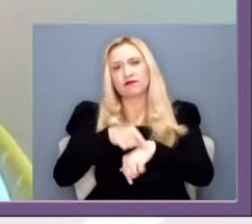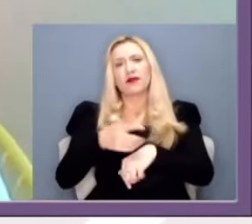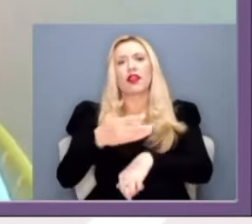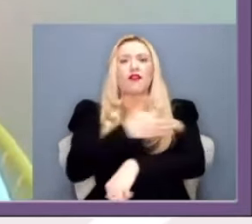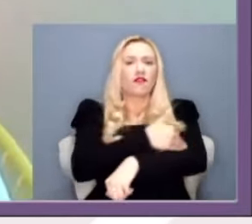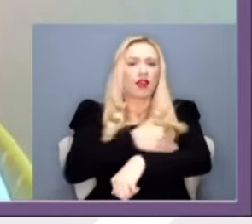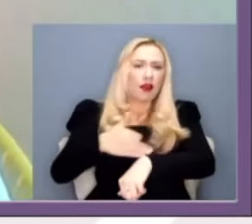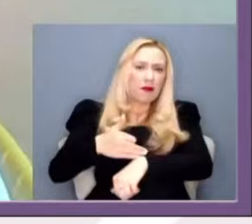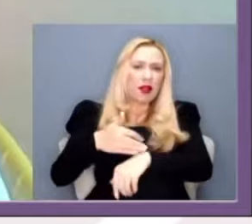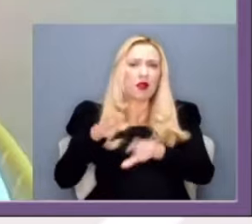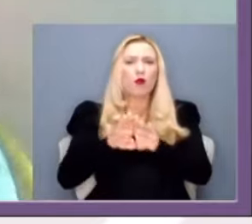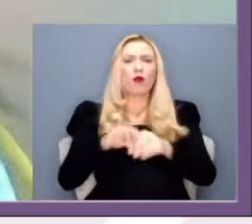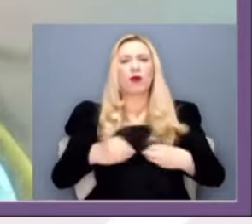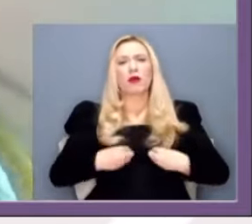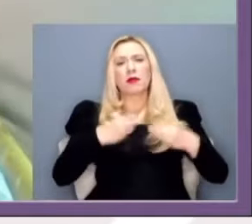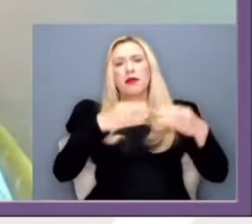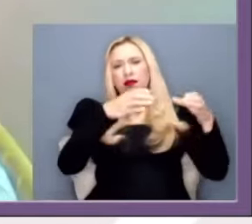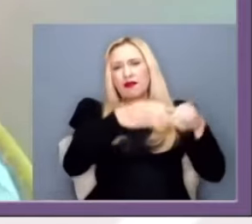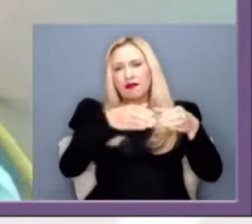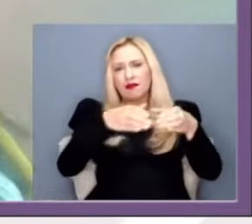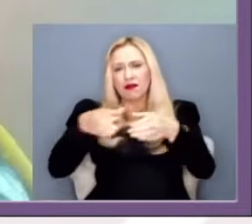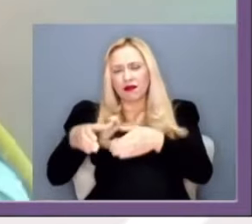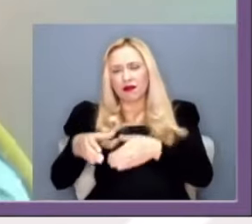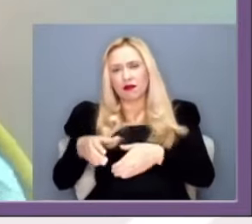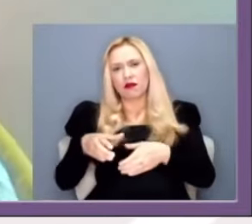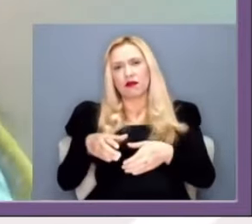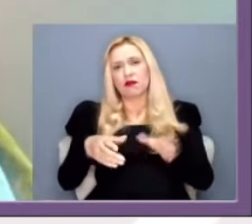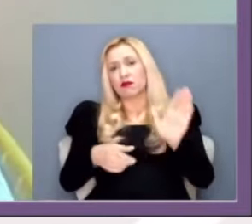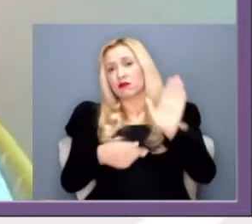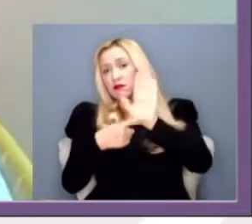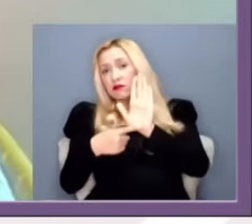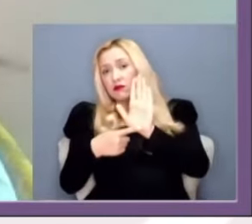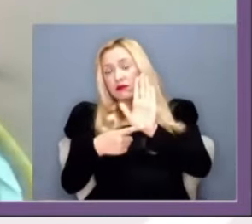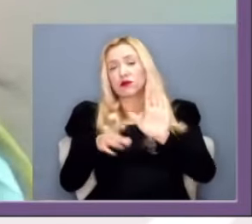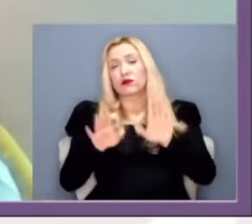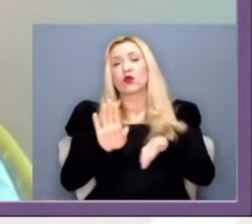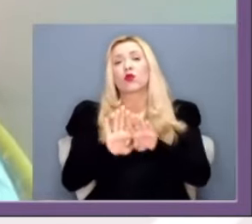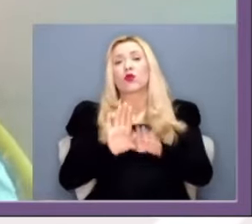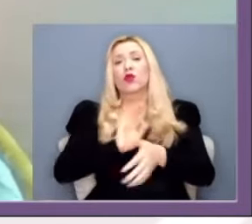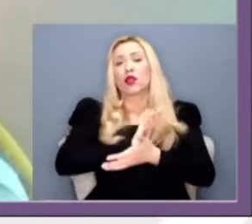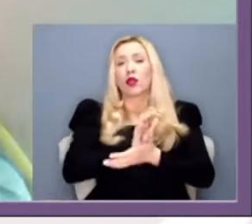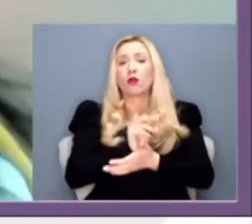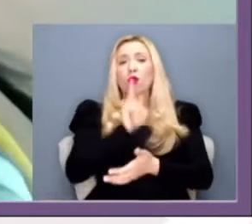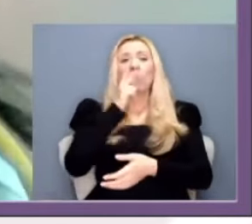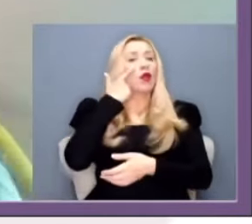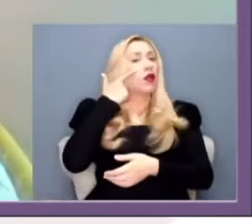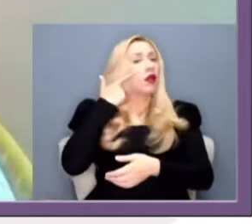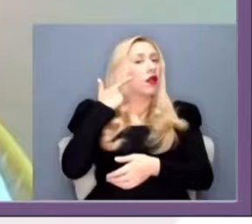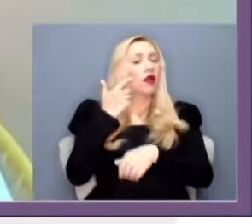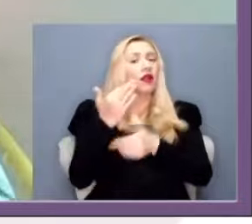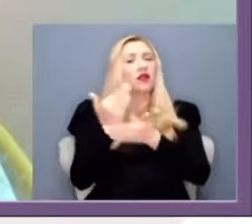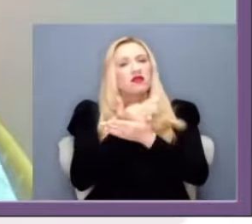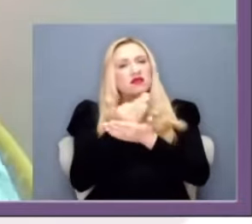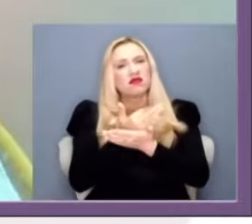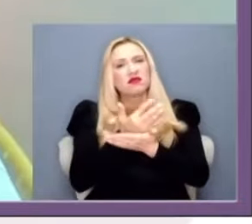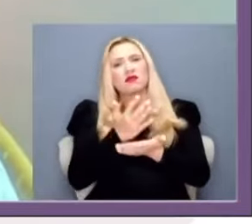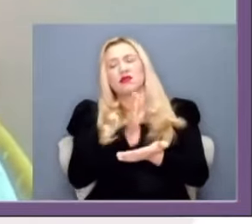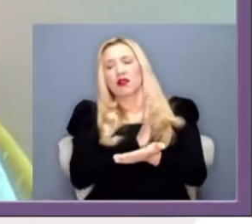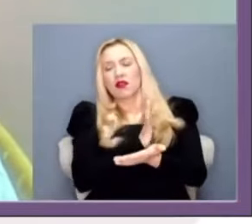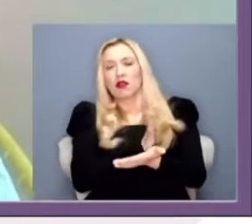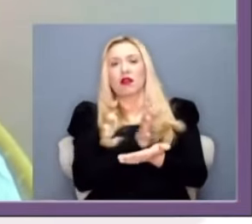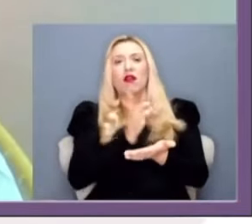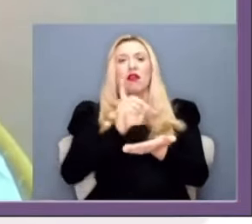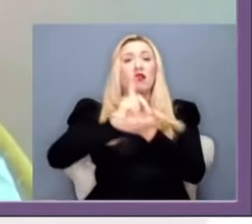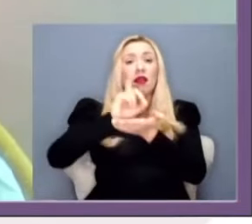familiares, teniendo en cuenta realidades y discriminaciones por tono de piel, por discapacidad, por ingresos, por edad,